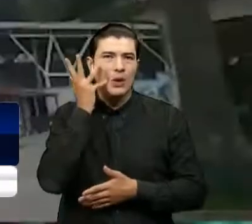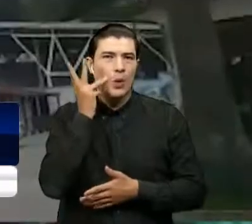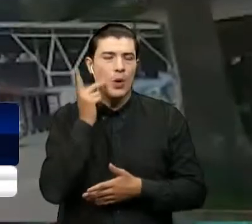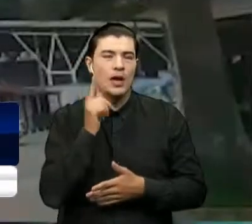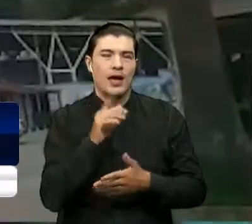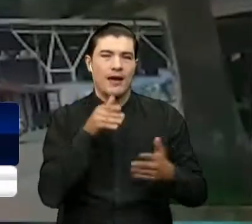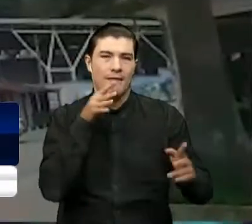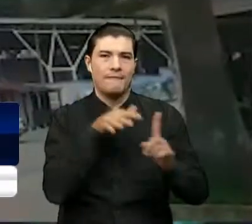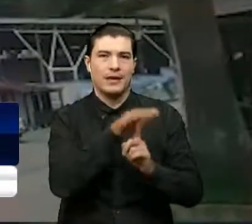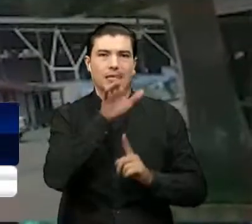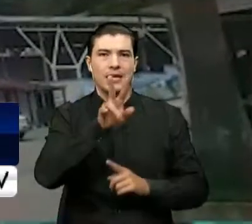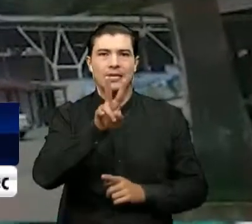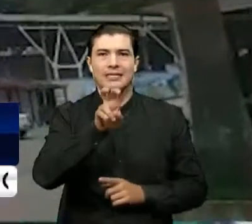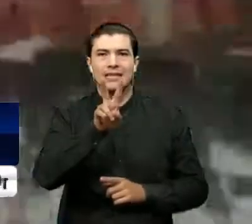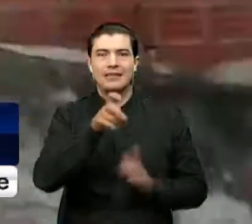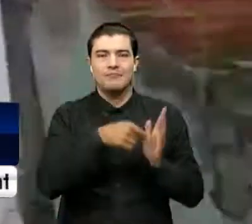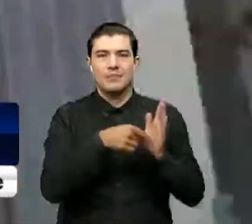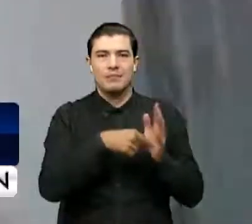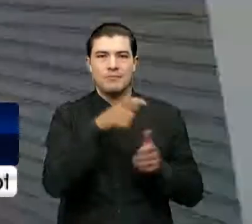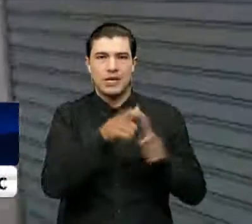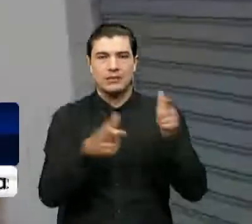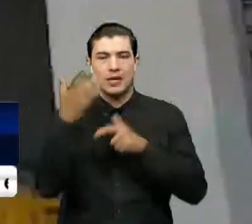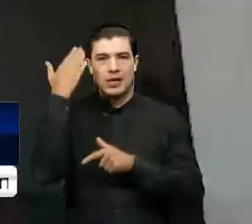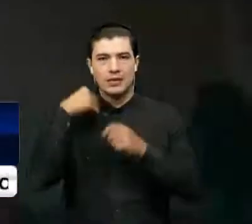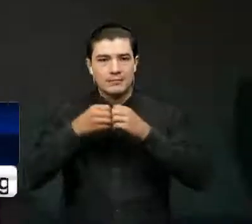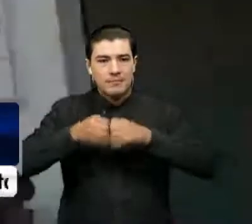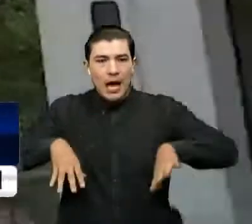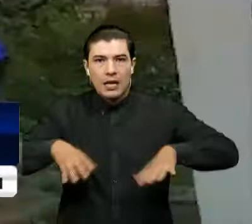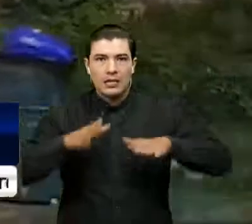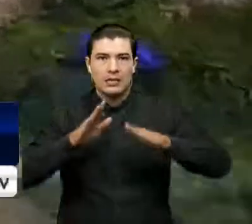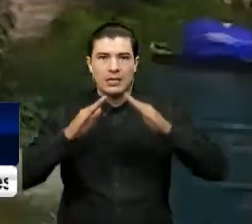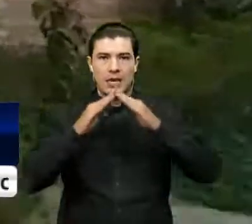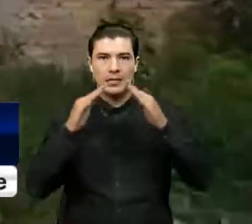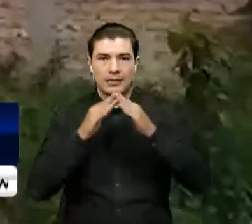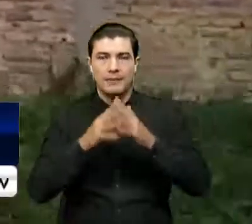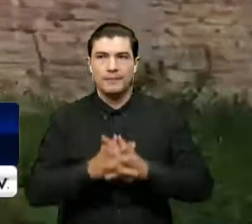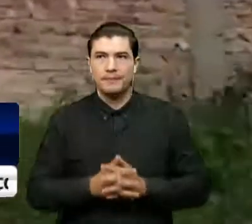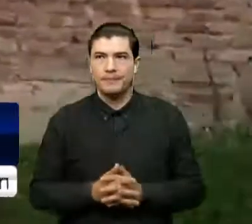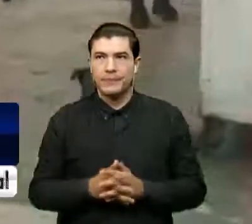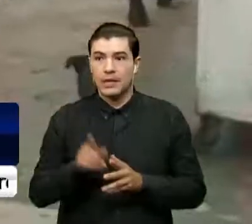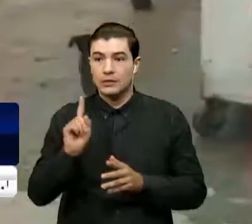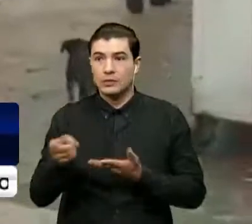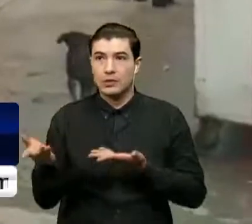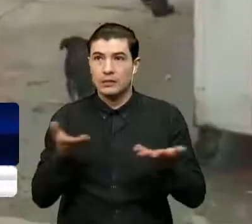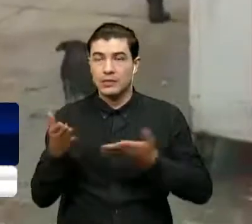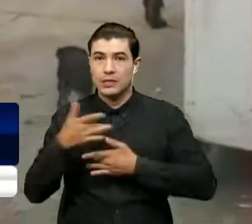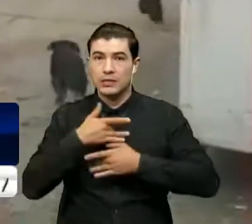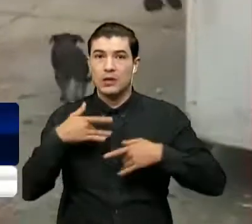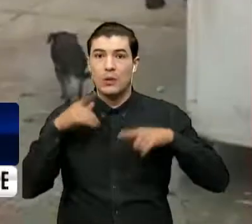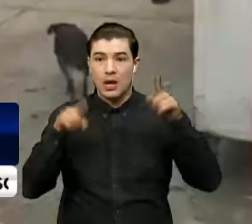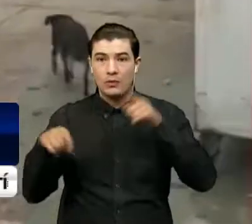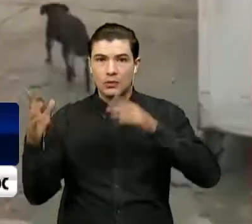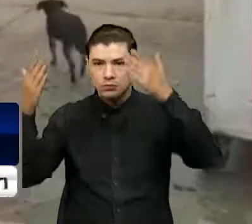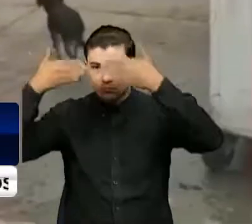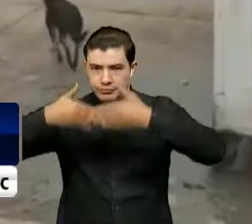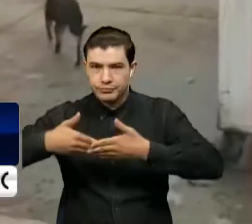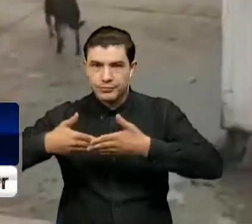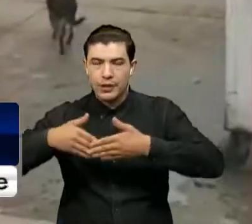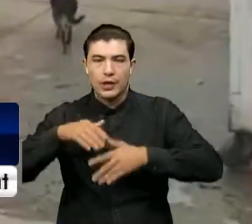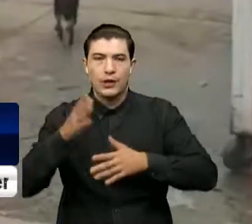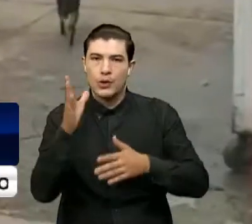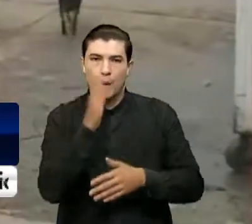que han dejado sus viviendas en otros municipios el servicio de salud funciona a puerta cerrada a esto se suma que no hay